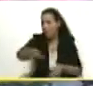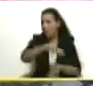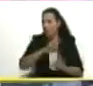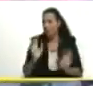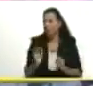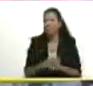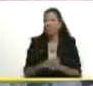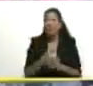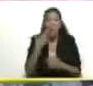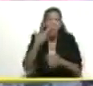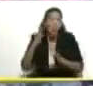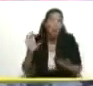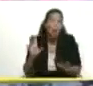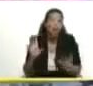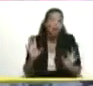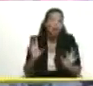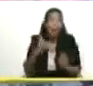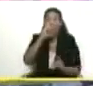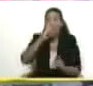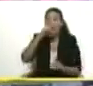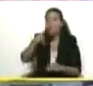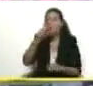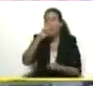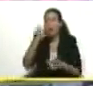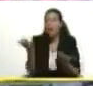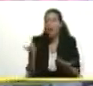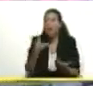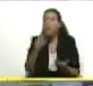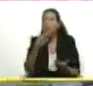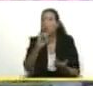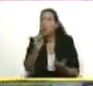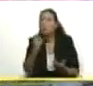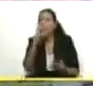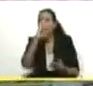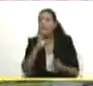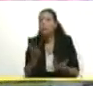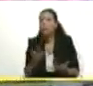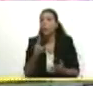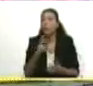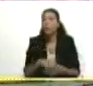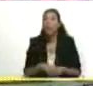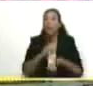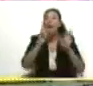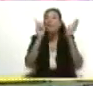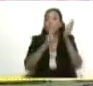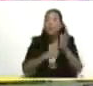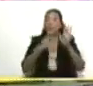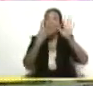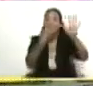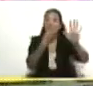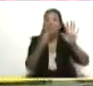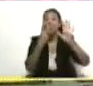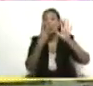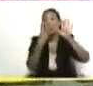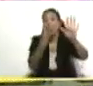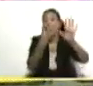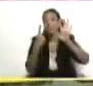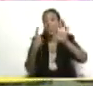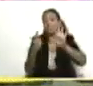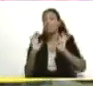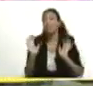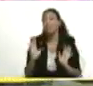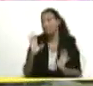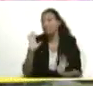¿Y cuando, en qué época naciste tú, Luis José? En el 96. Ahí está, pues.